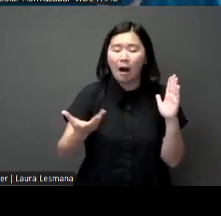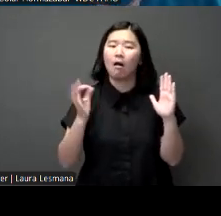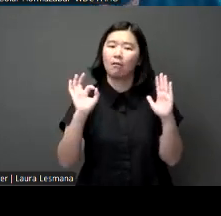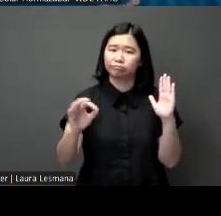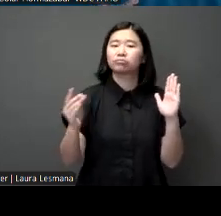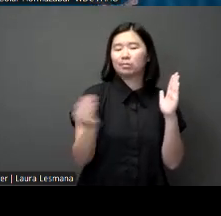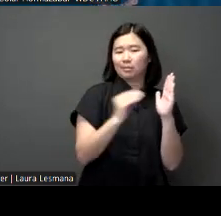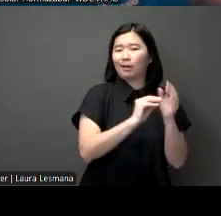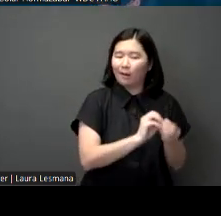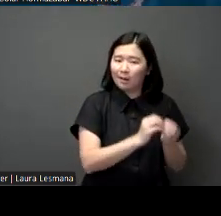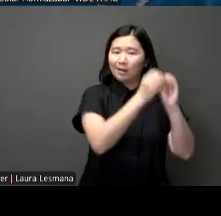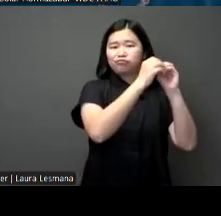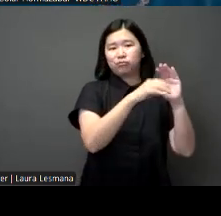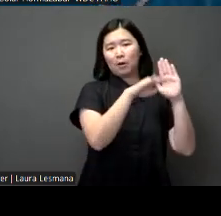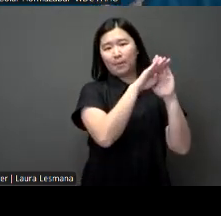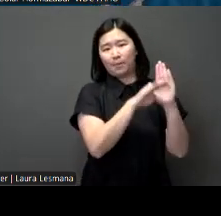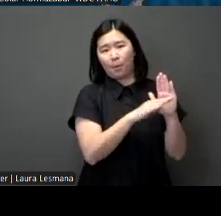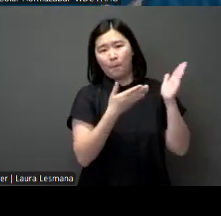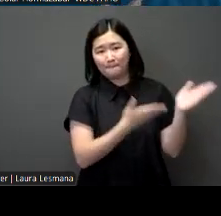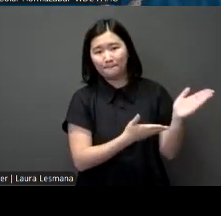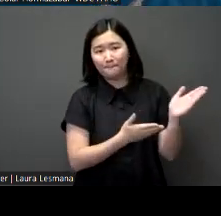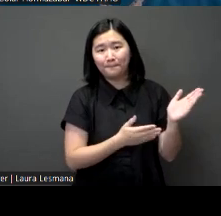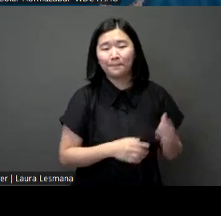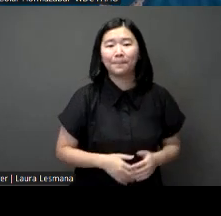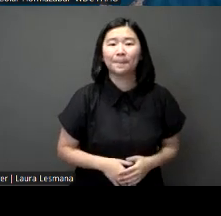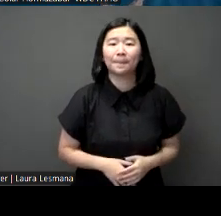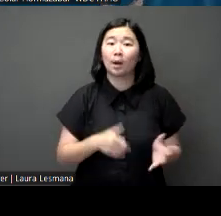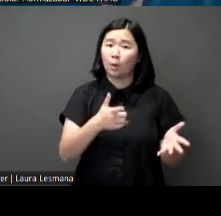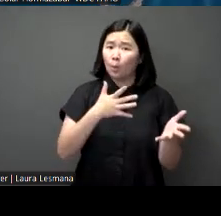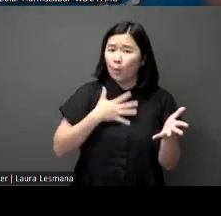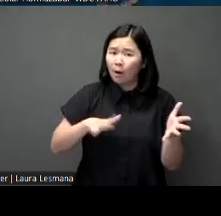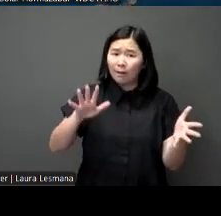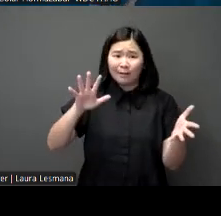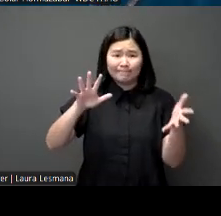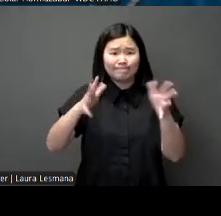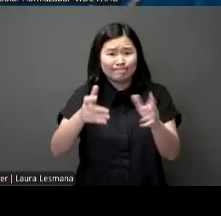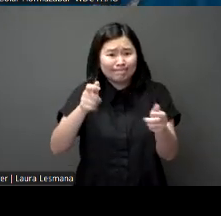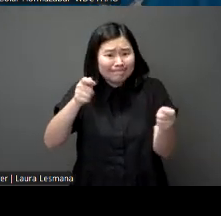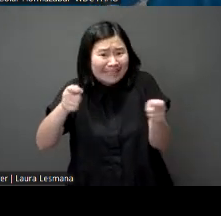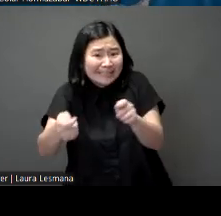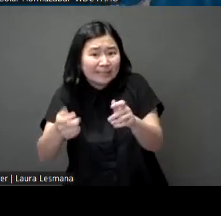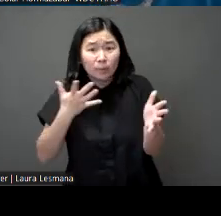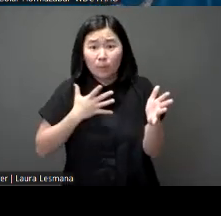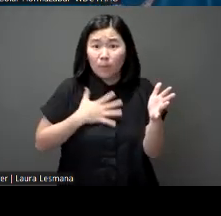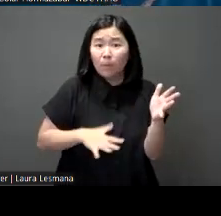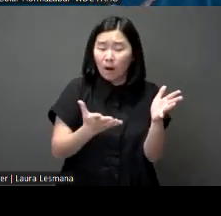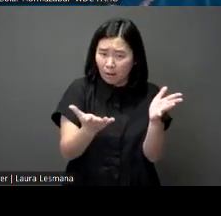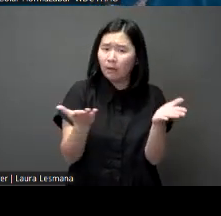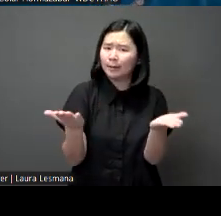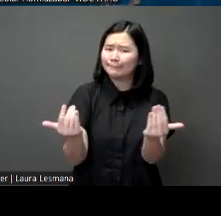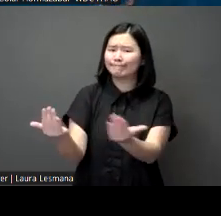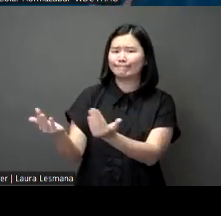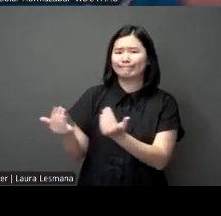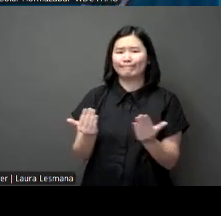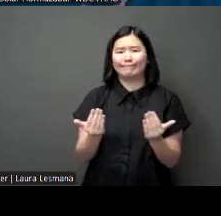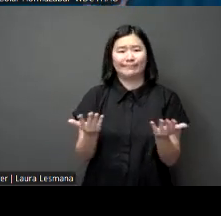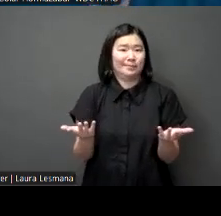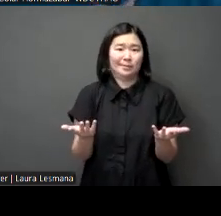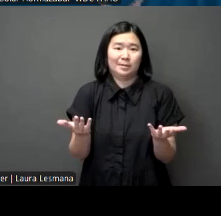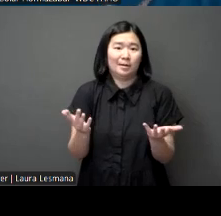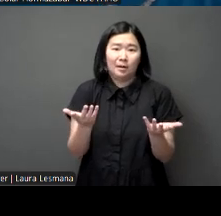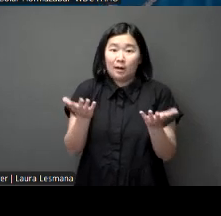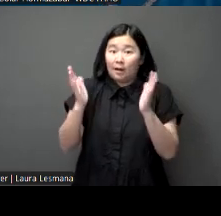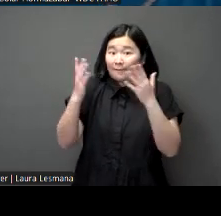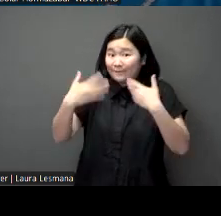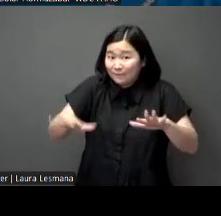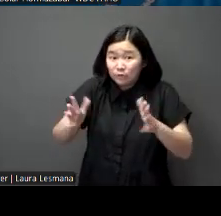incluir, qué acciones intersectoriales es necesario fortalecer, cómo necesitamos fortalecer la participación social para el logro de